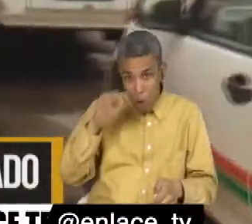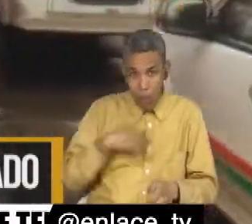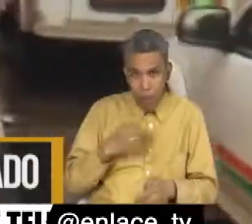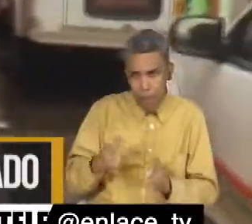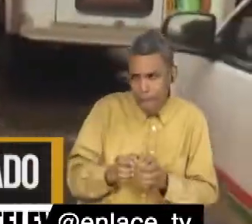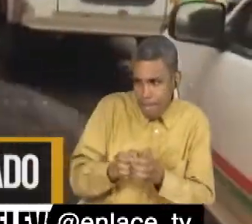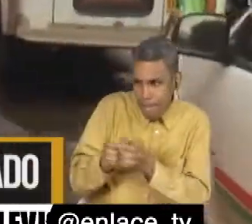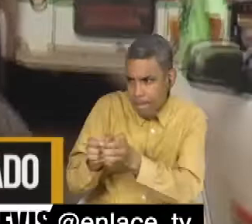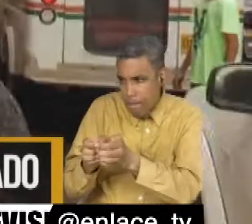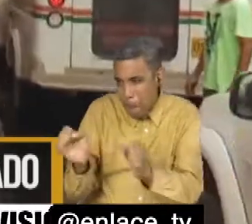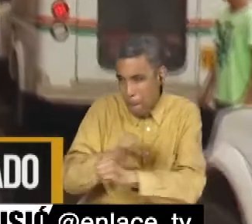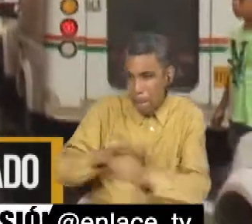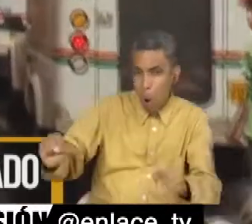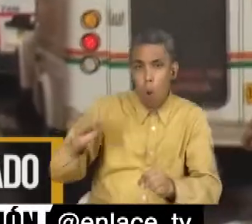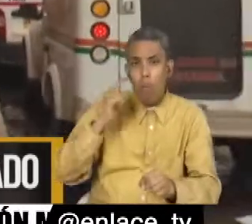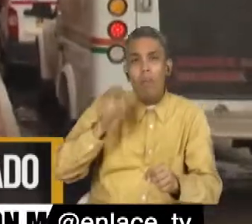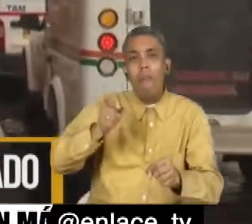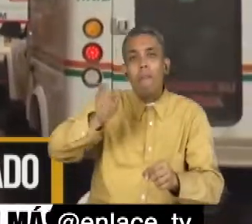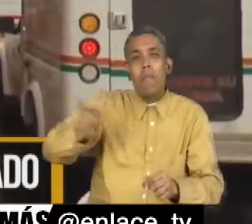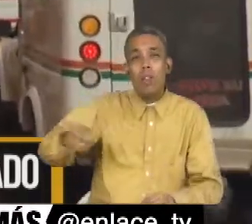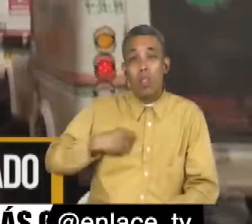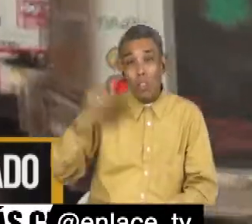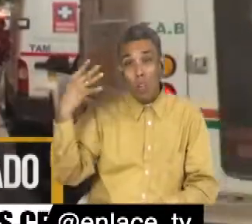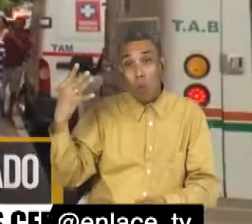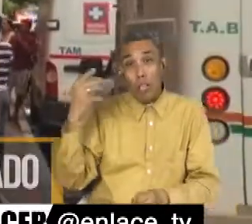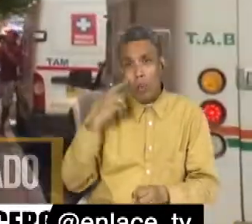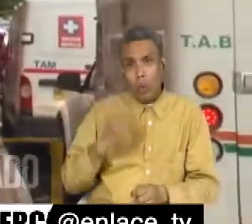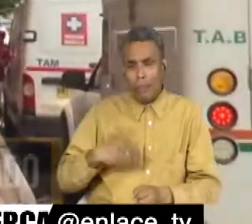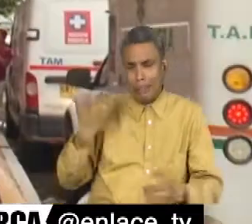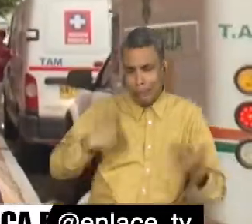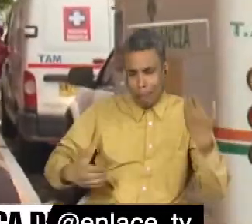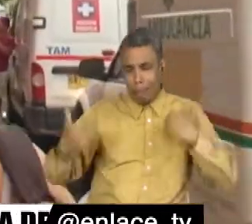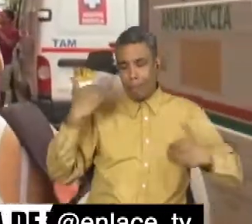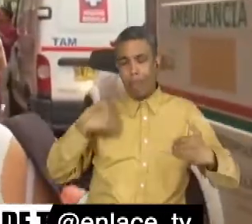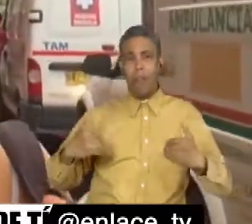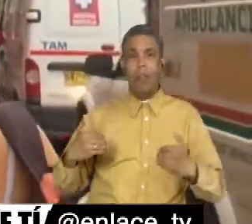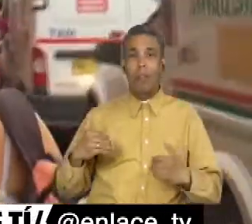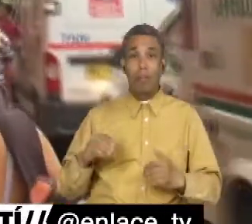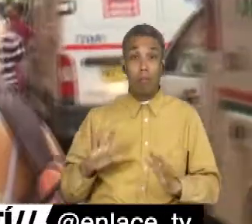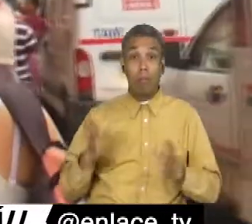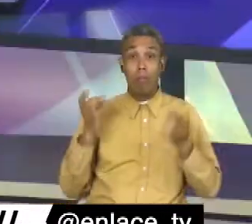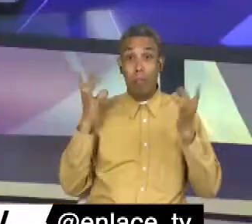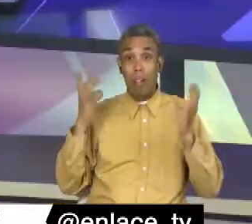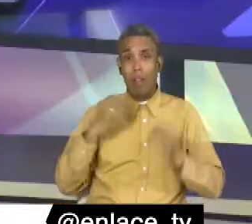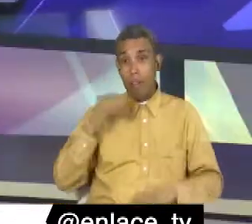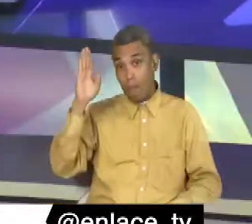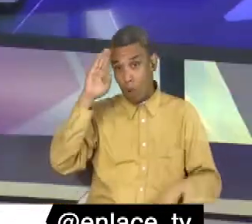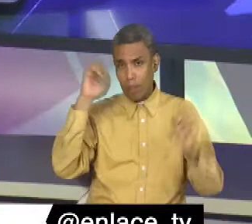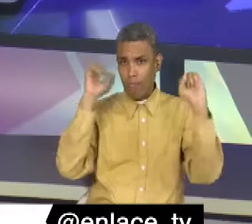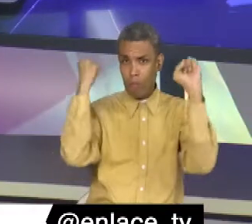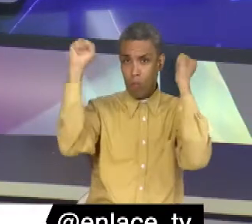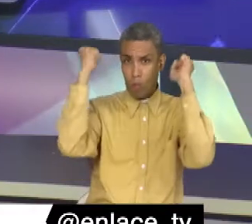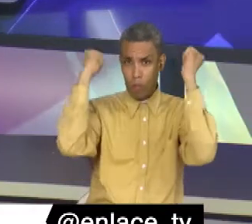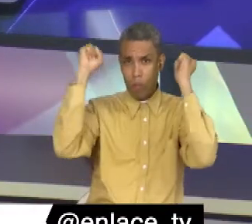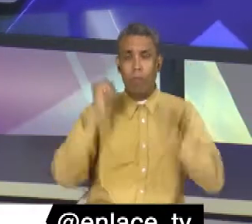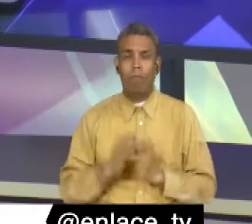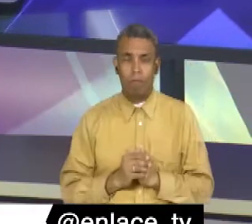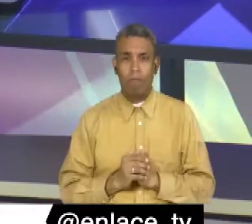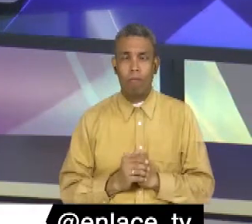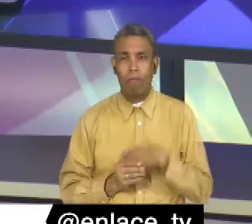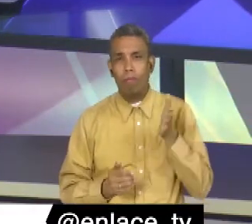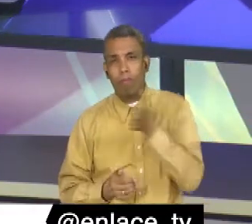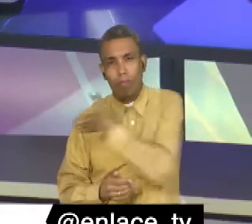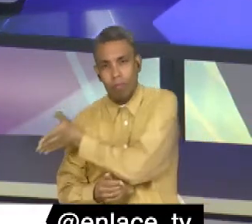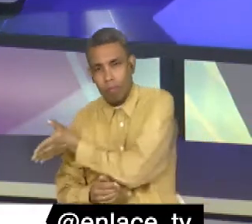personas heridas, prendió las alarmas en todas las autoridades de la región. En otro campo